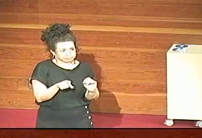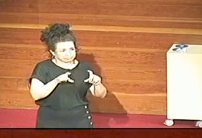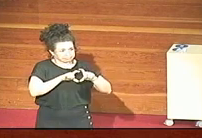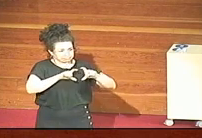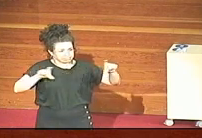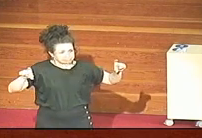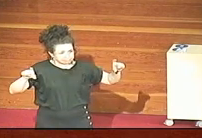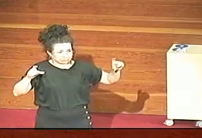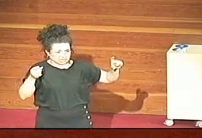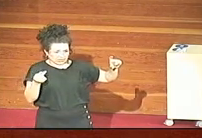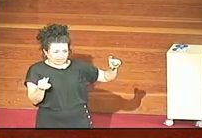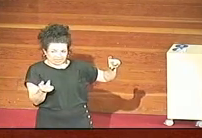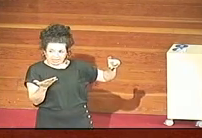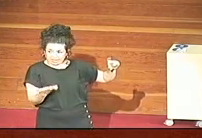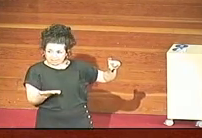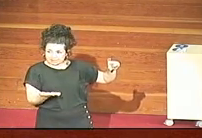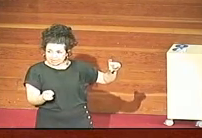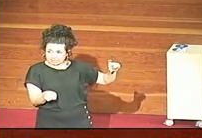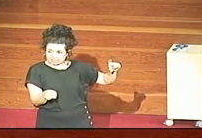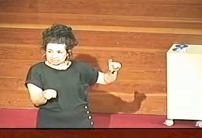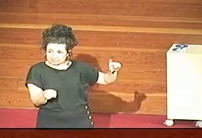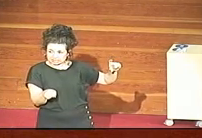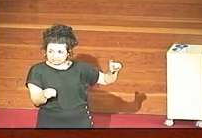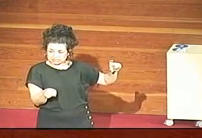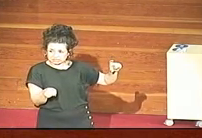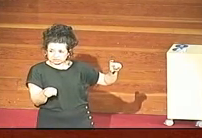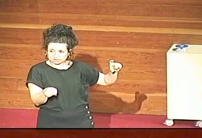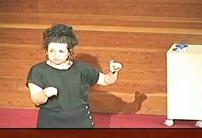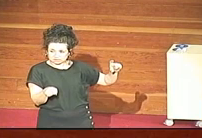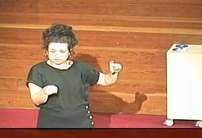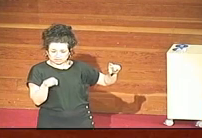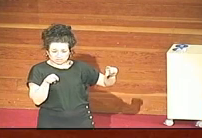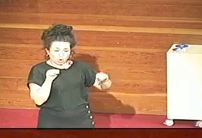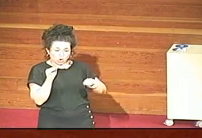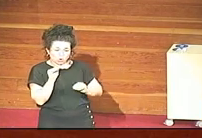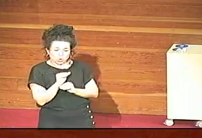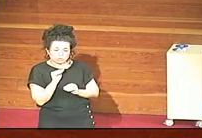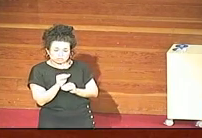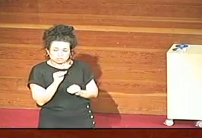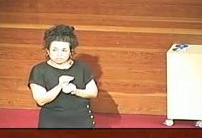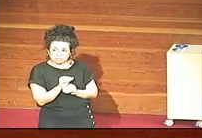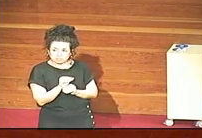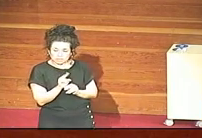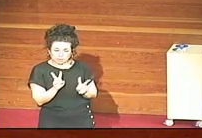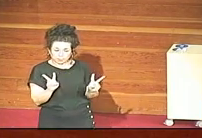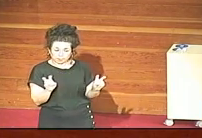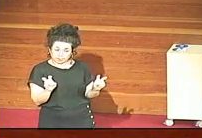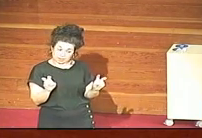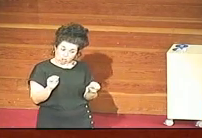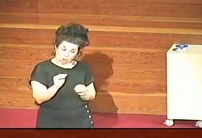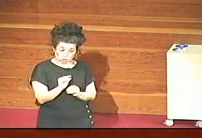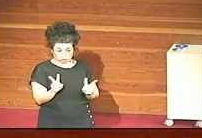y capitalistas digámoslo claro que conservan entre comillas la